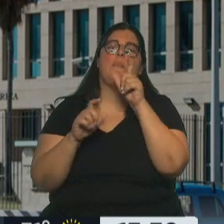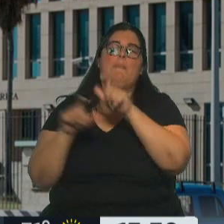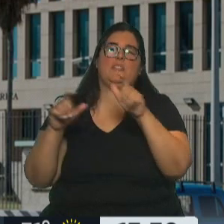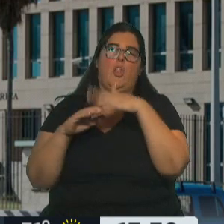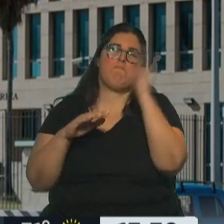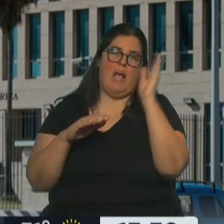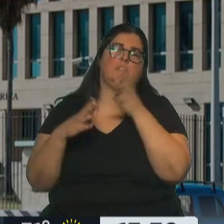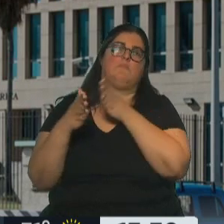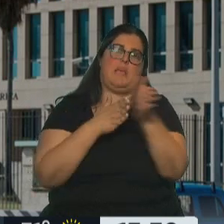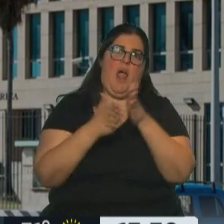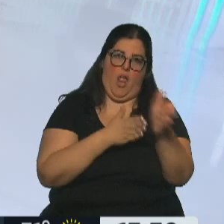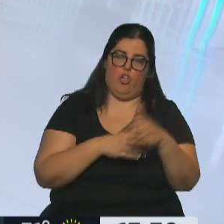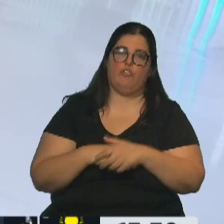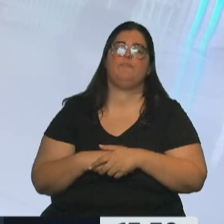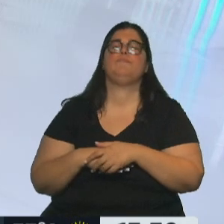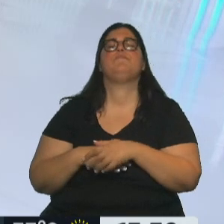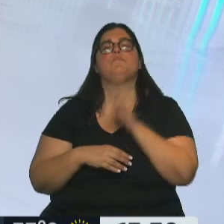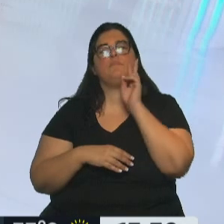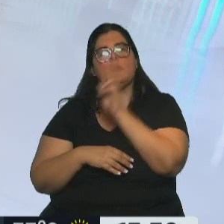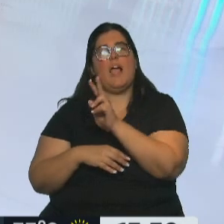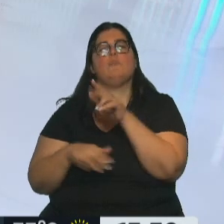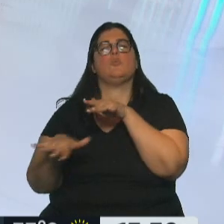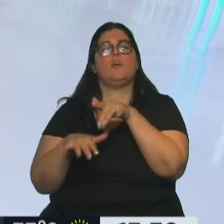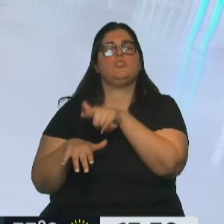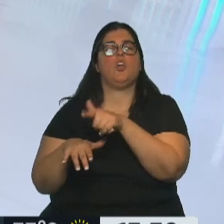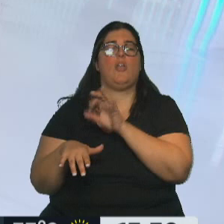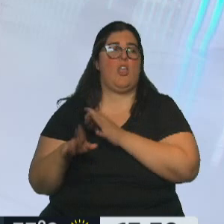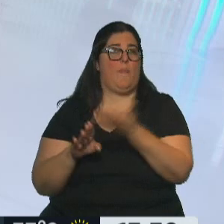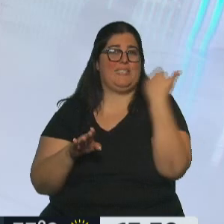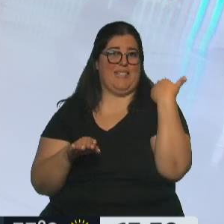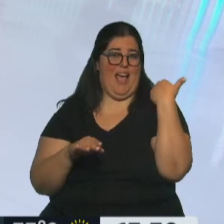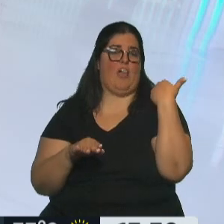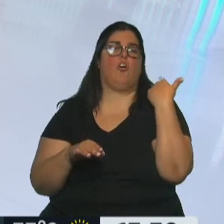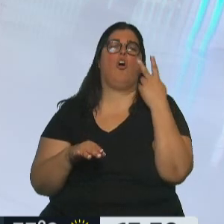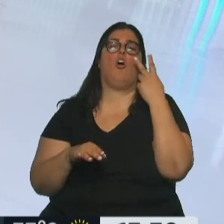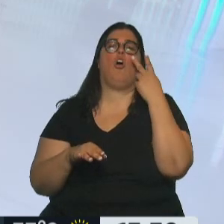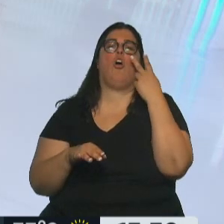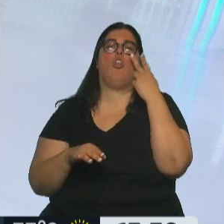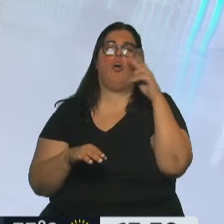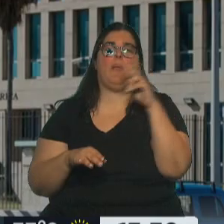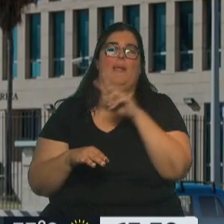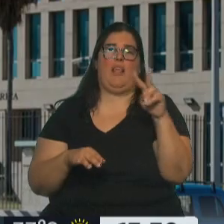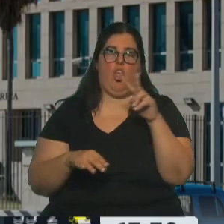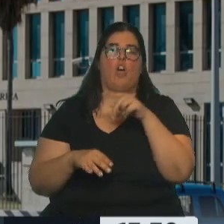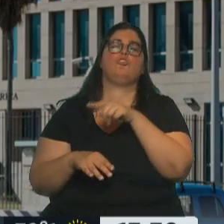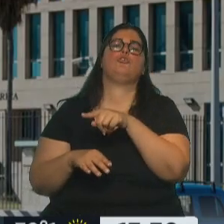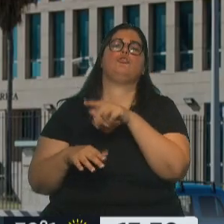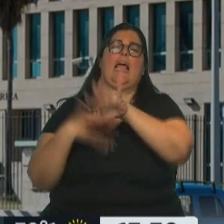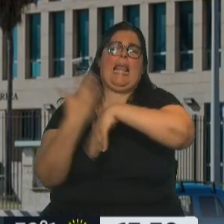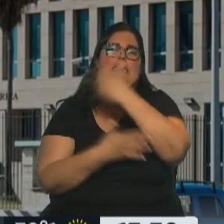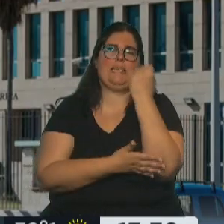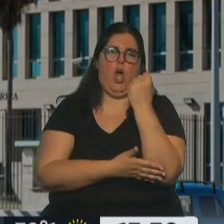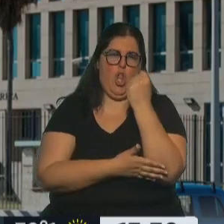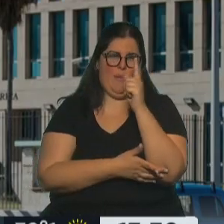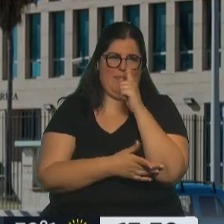y cubanas. Y veamos ahora qué ha sucedido el año pasado, 2022, esta crisis económica que